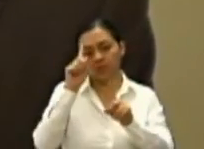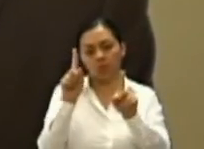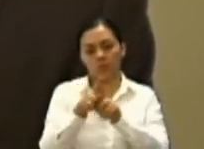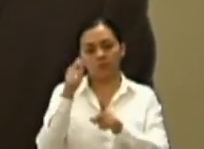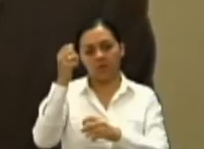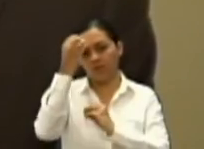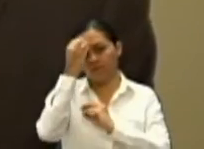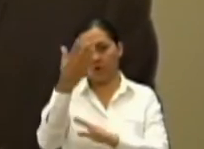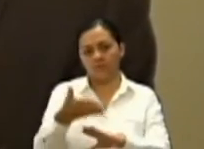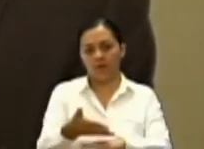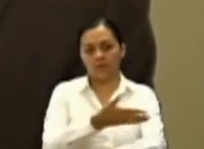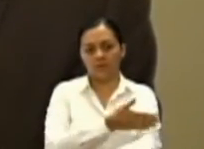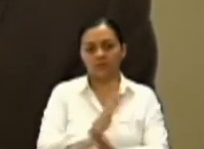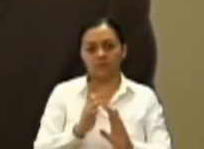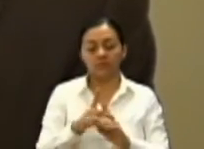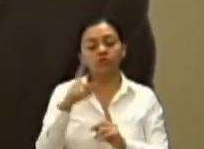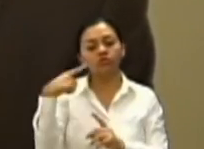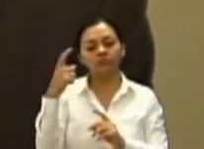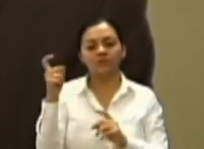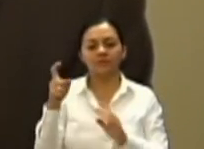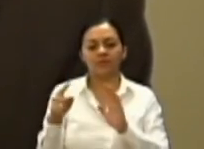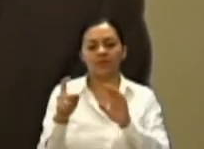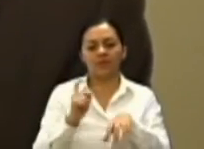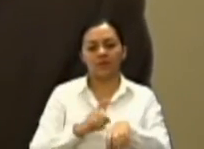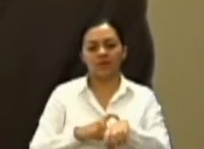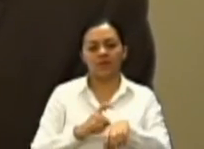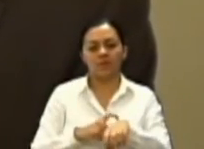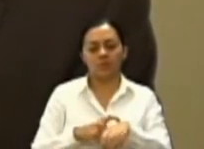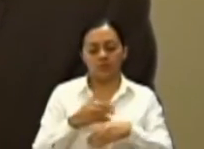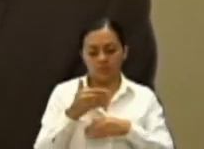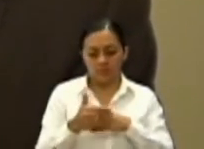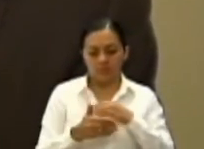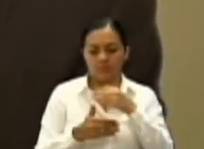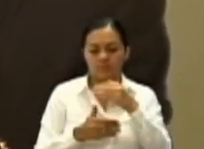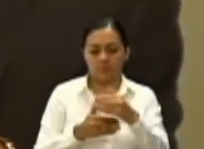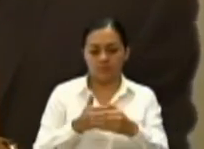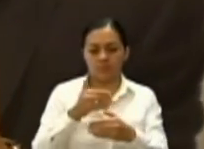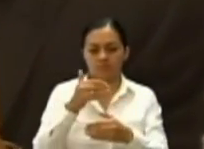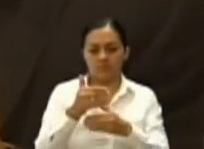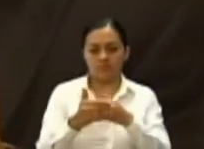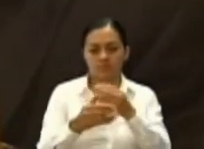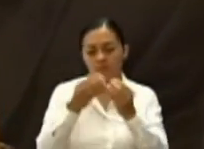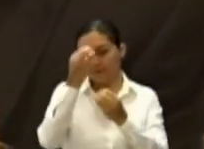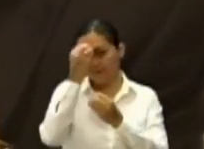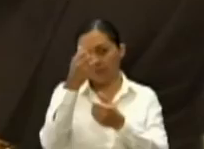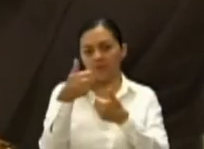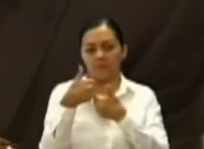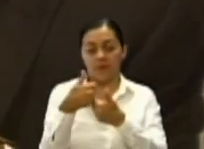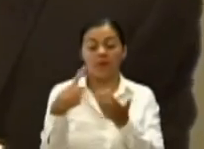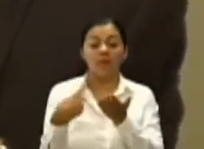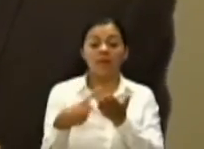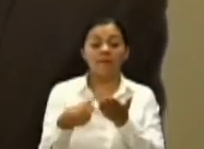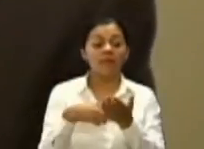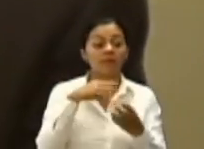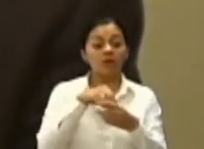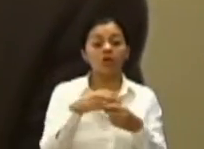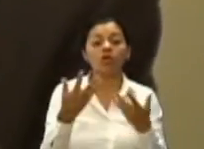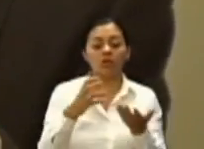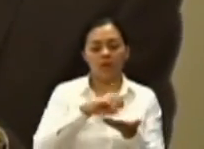informada por eso sólo les damos tiempo con el tiempo se va a informar adecuadamente esto este debate es ayudar en asamblea lo